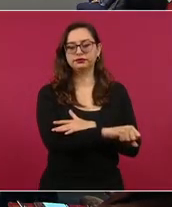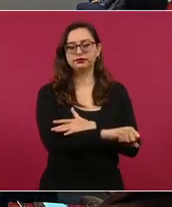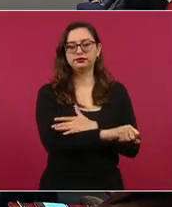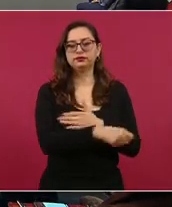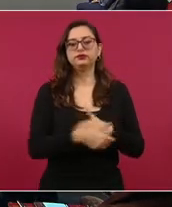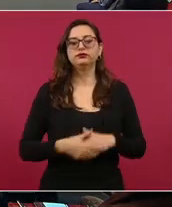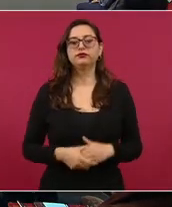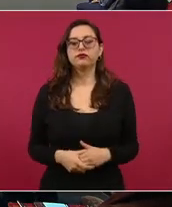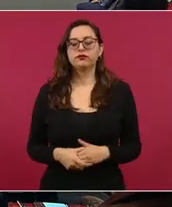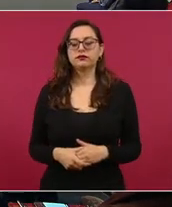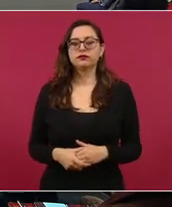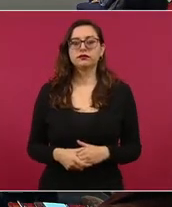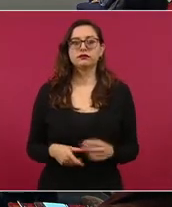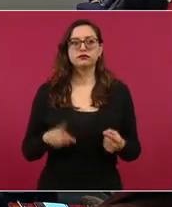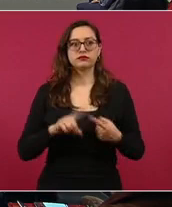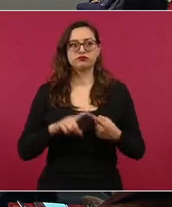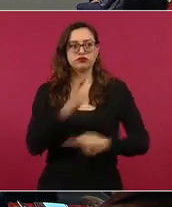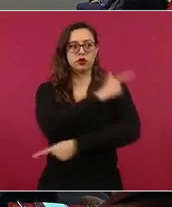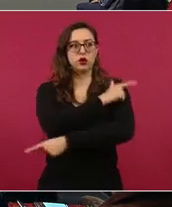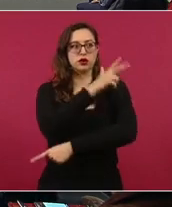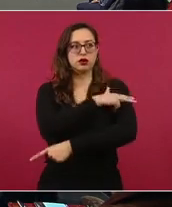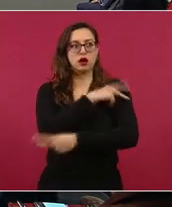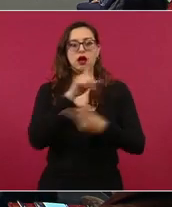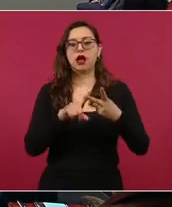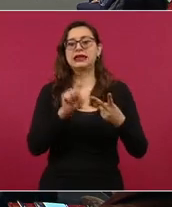fue la Guardia y Marina,